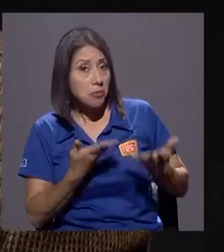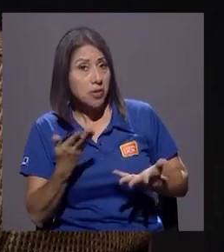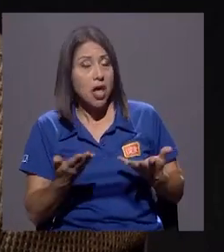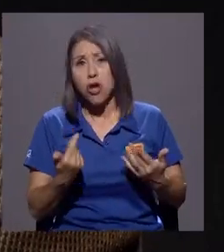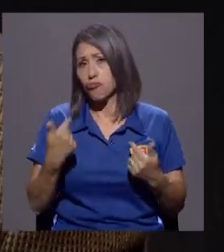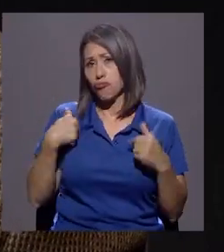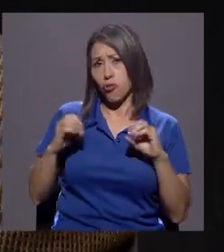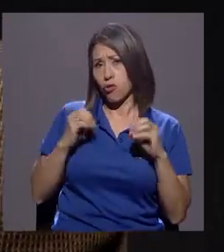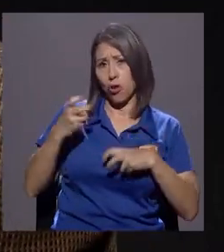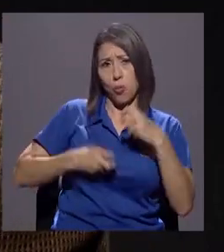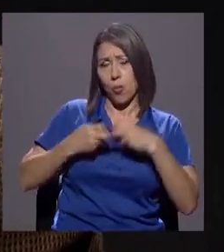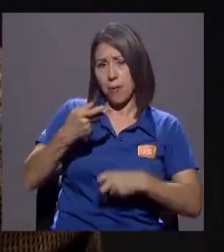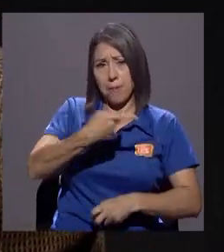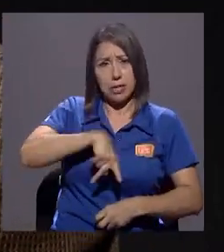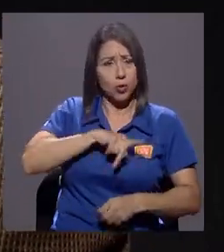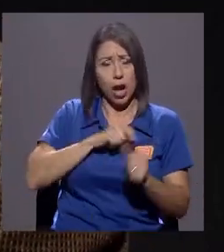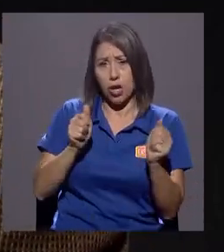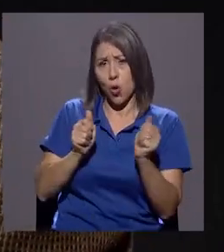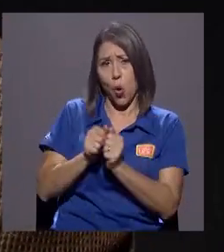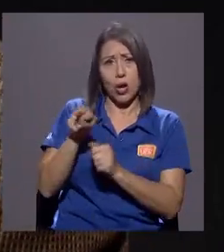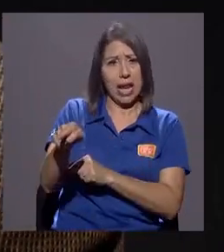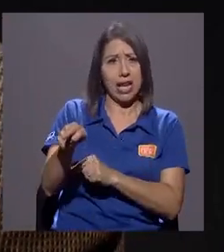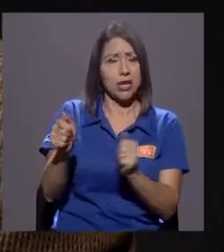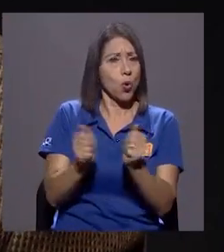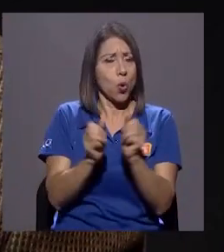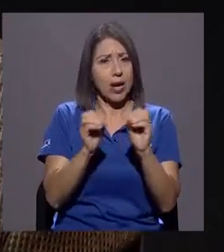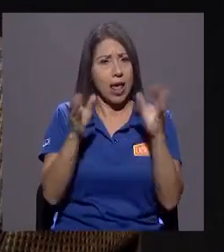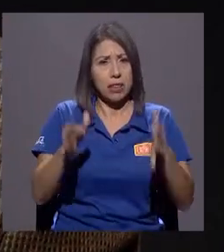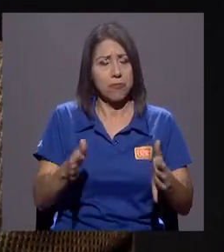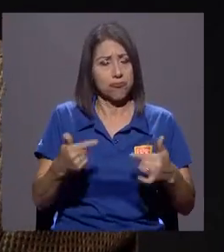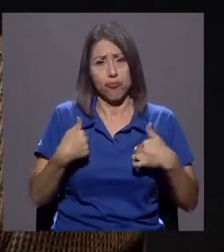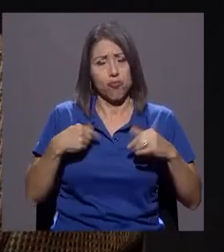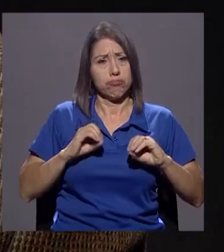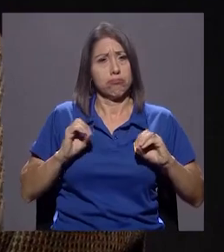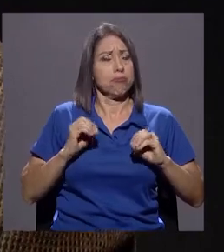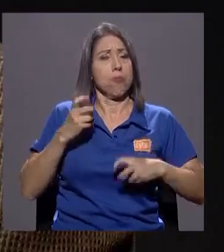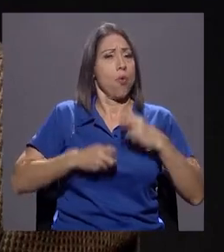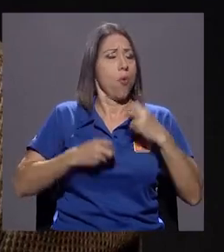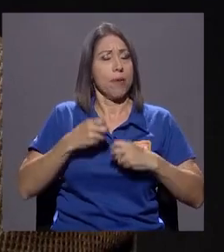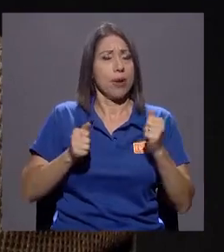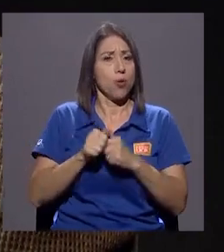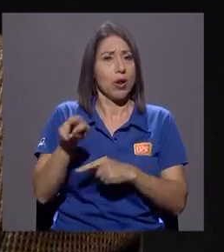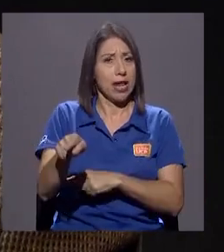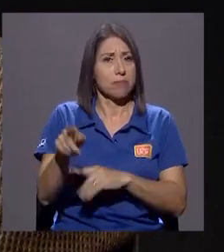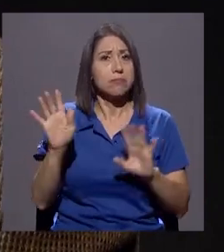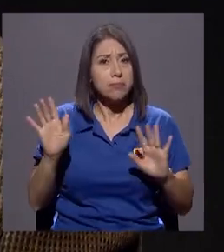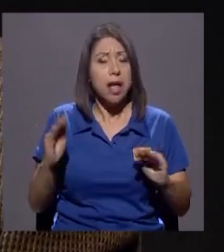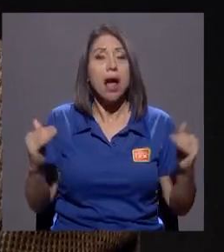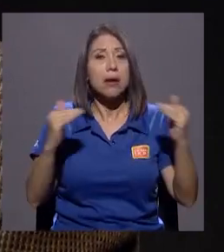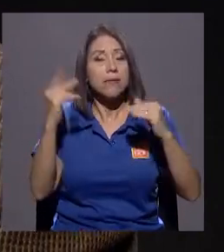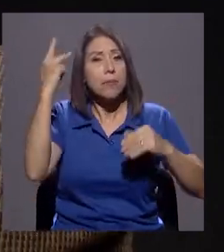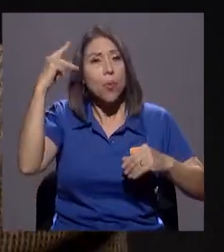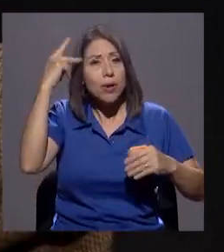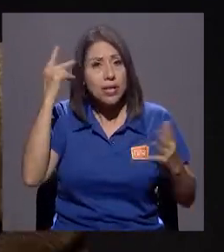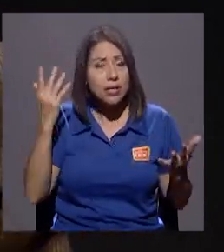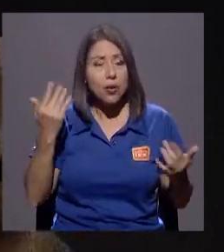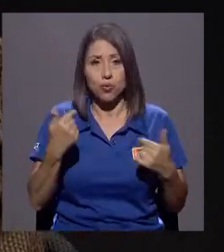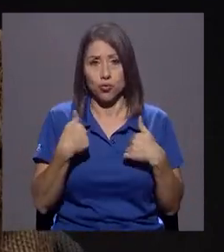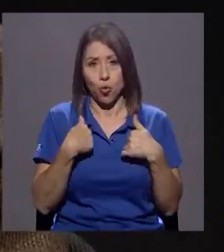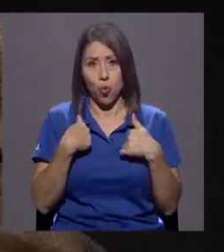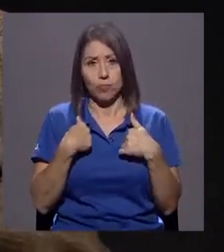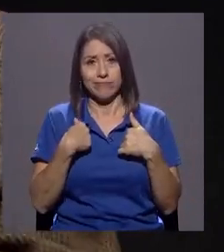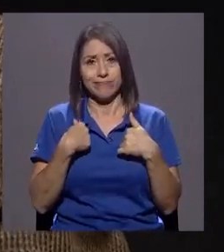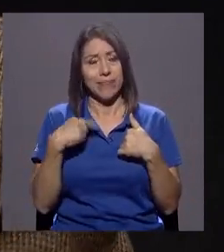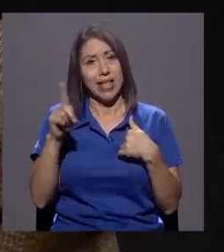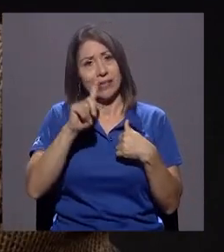del problema personal con él ni con nadie yo no tengo problema personal conmigo políticamente yo es decir